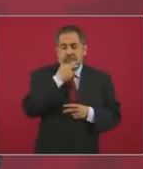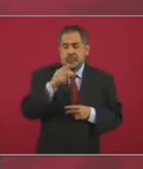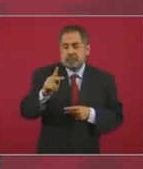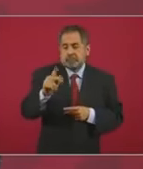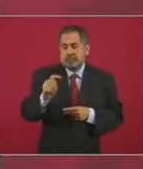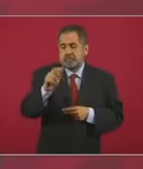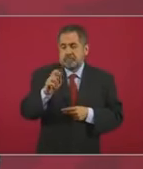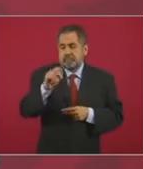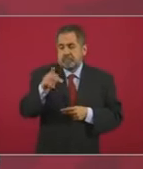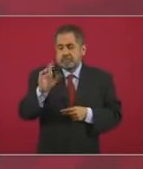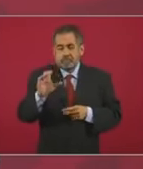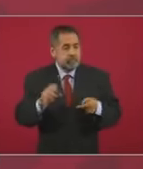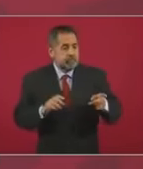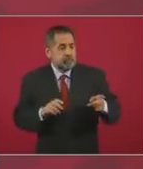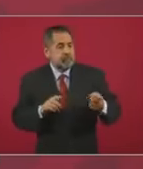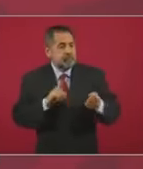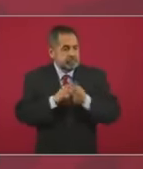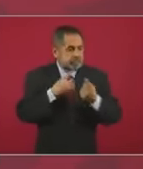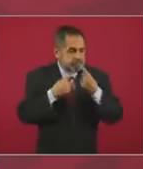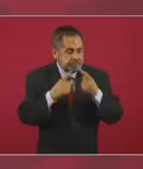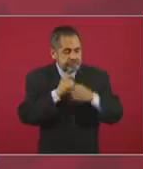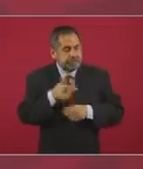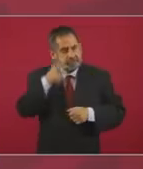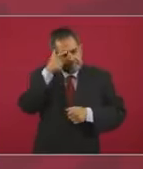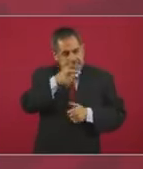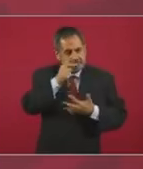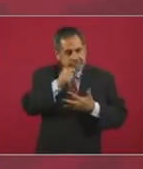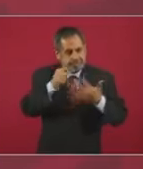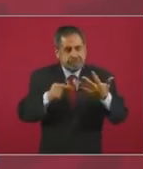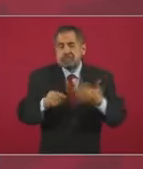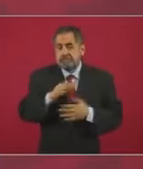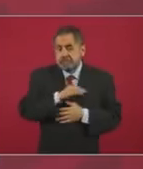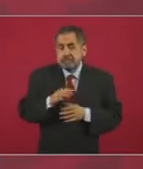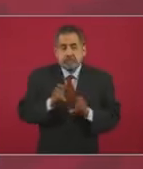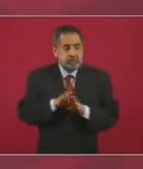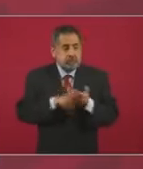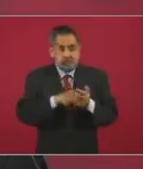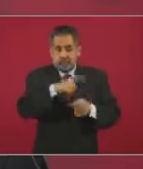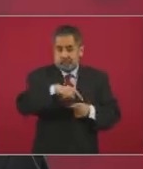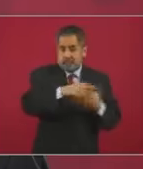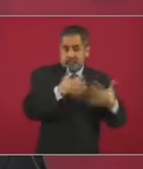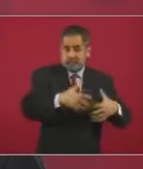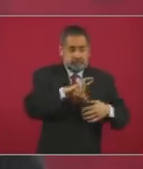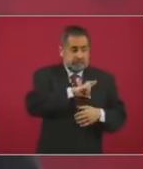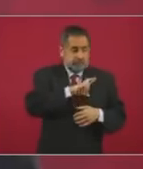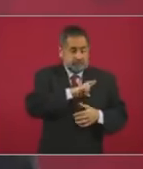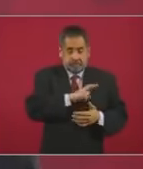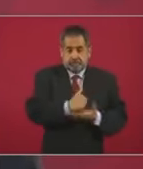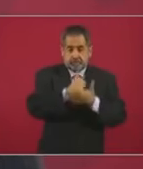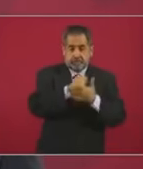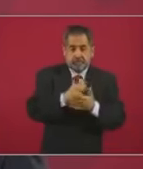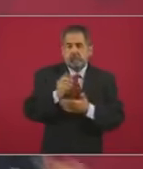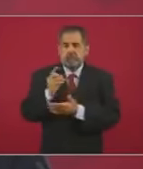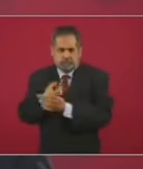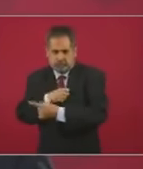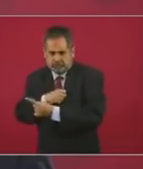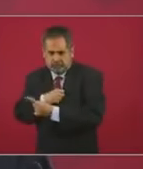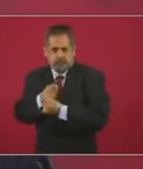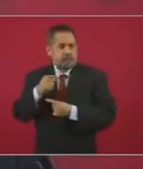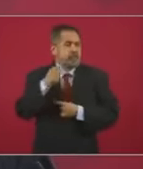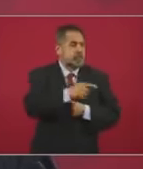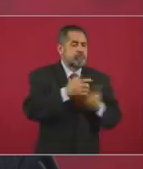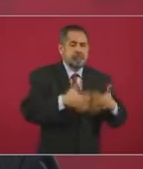donde estuvimos identificando algunos detalles adicionales de cómo el sector privado, no solamente de salud, sino en